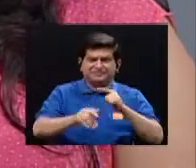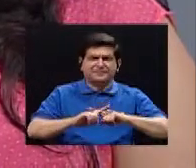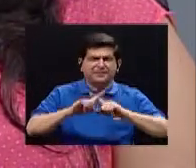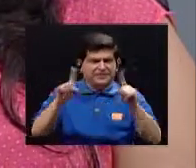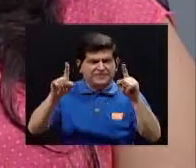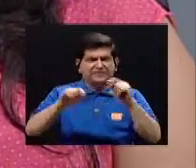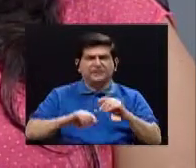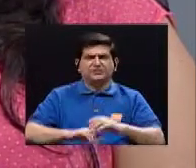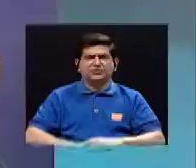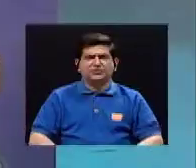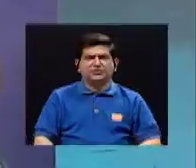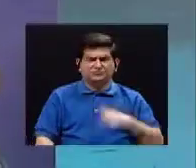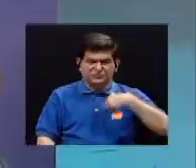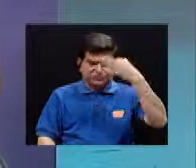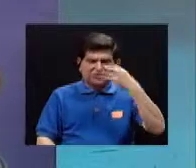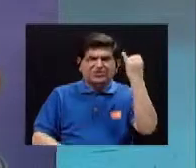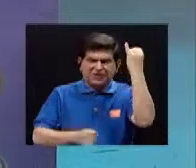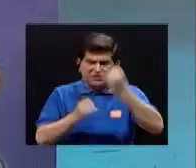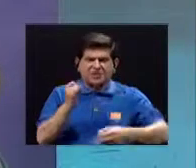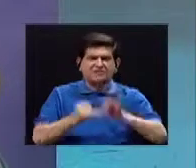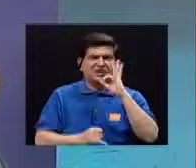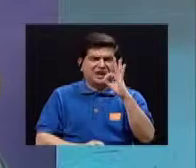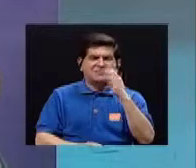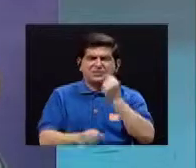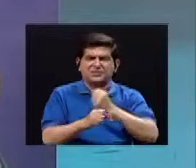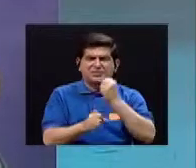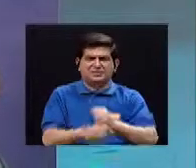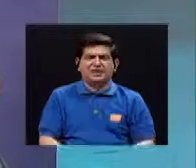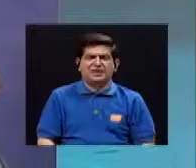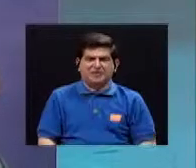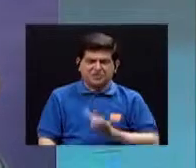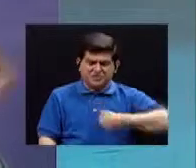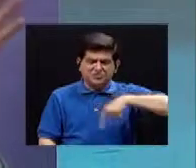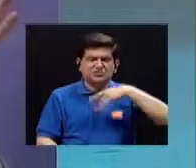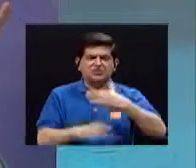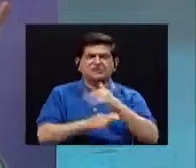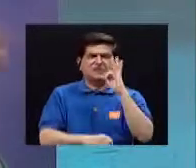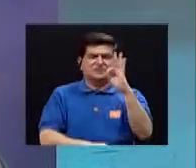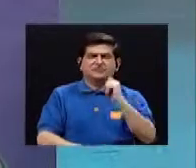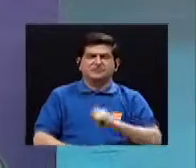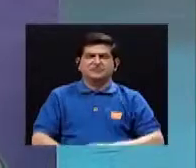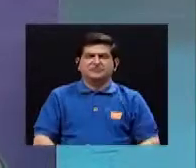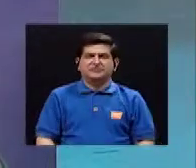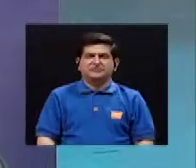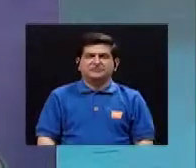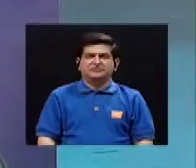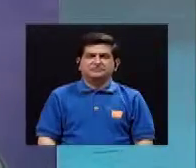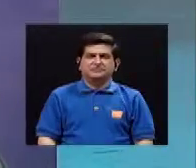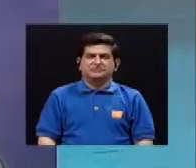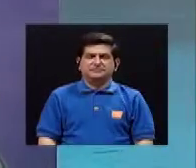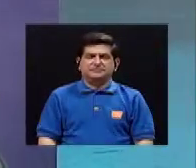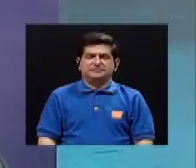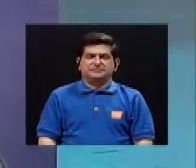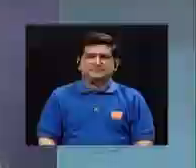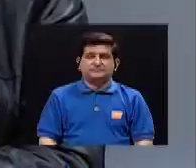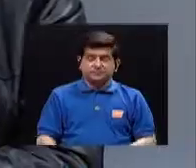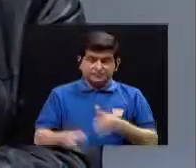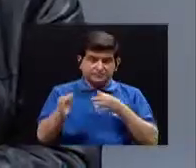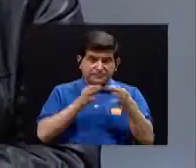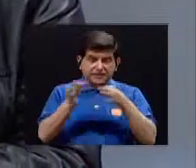pero fue muy yo creo que al final se logra muy bien ya lo logramos muy bien que hay que